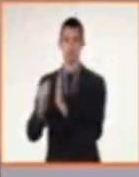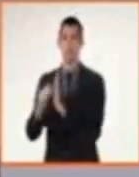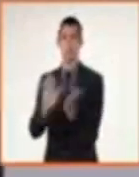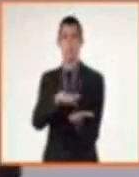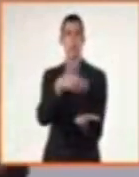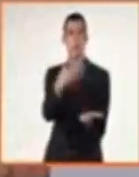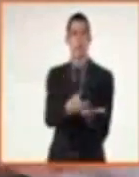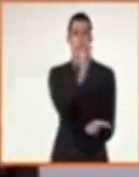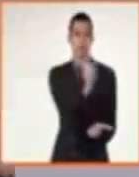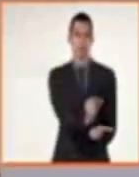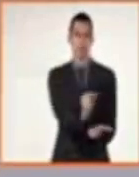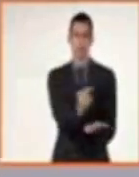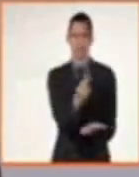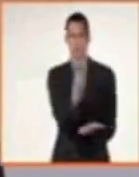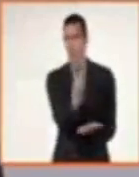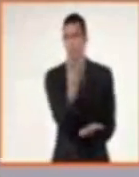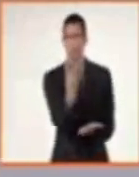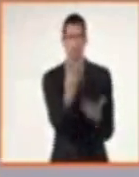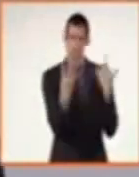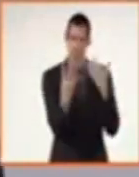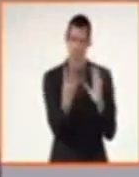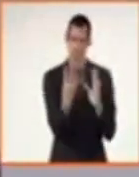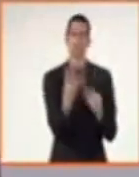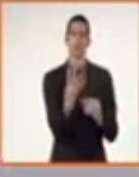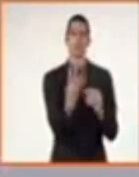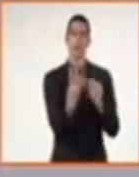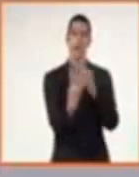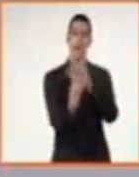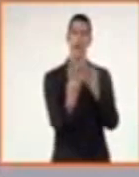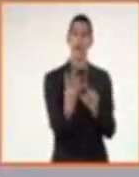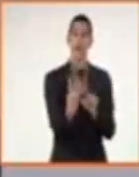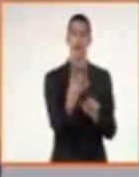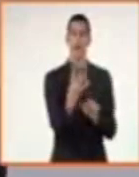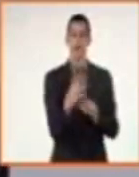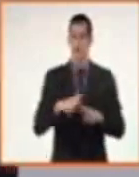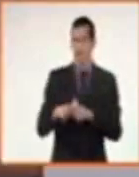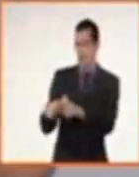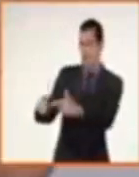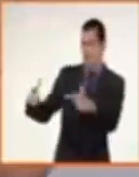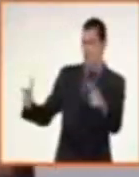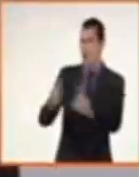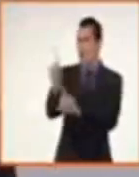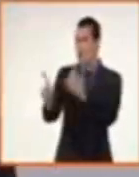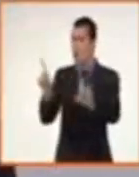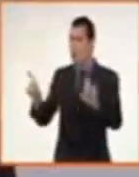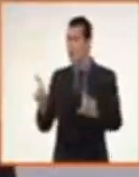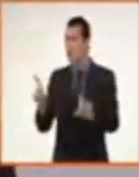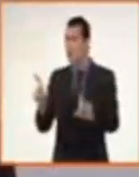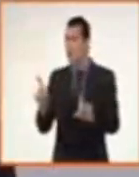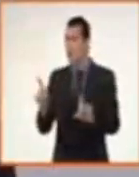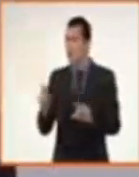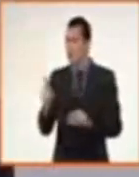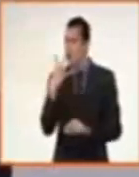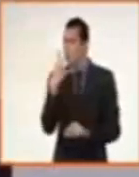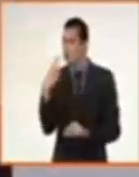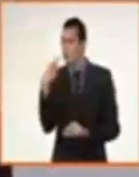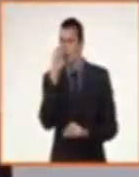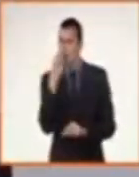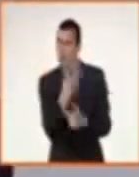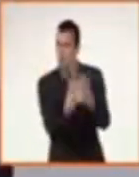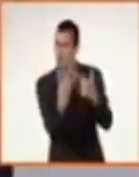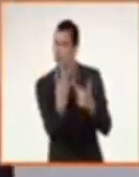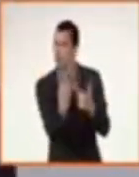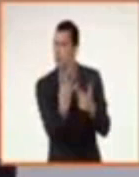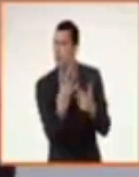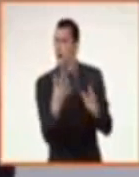legalidad en nuestro país y de cómo funciona toda esta estructura. No digo que sea perfecto el trabajo de las comisiones de candidatura, pero